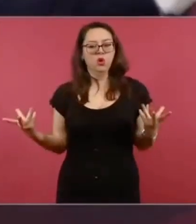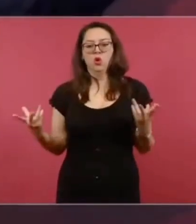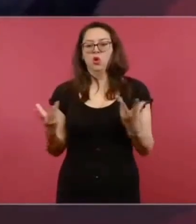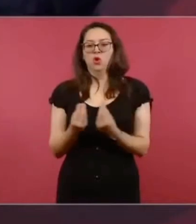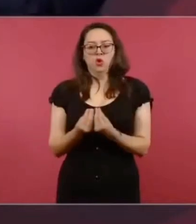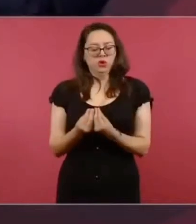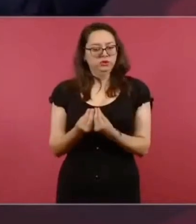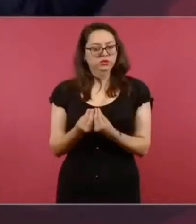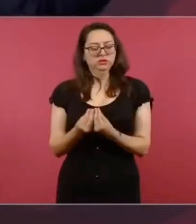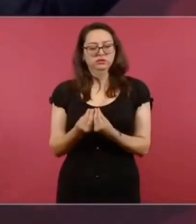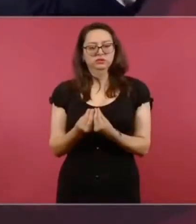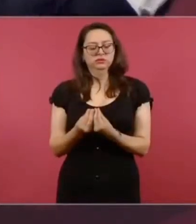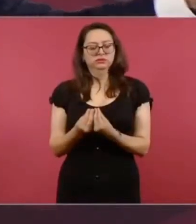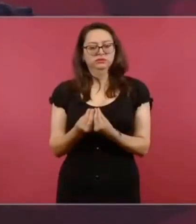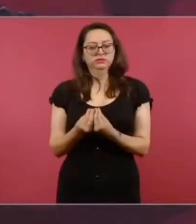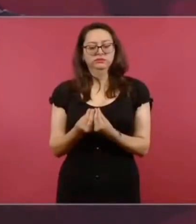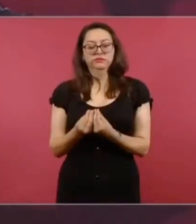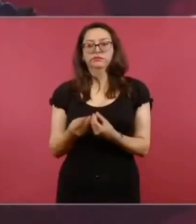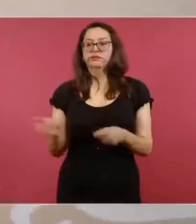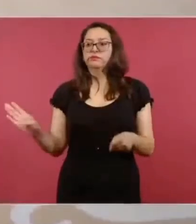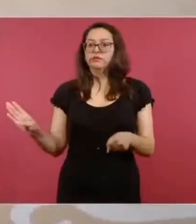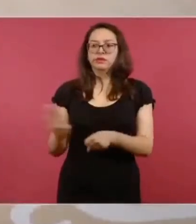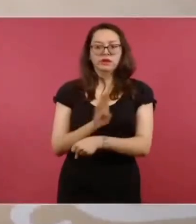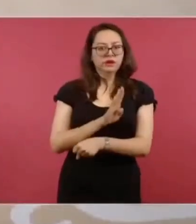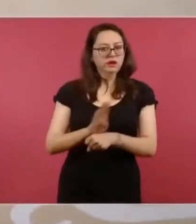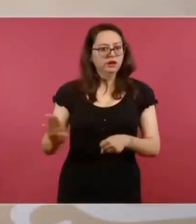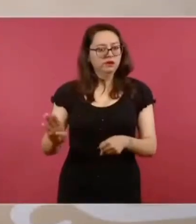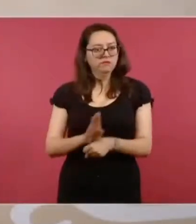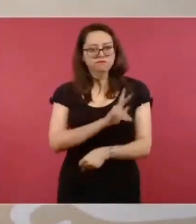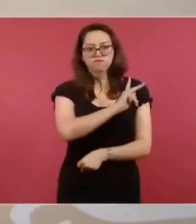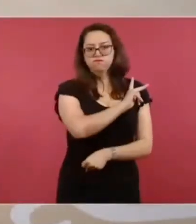es en beneficio de todos,